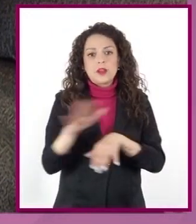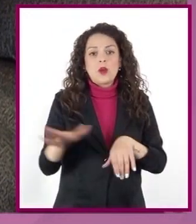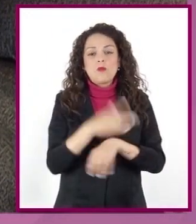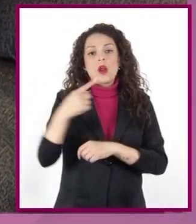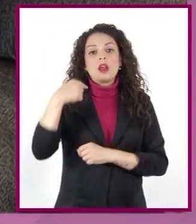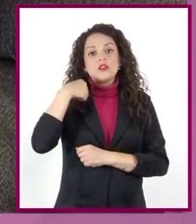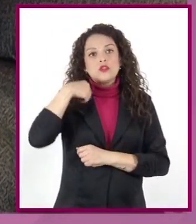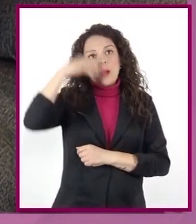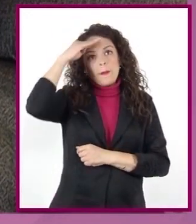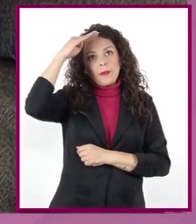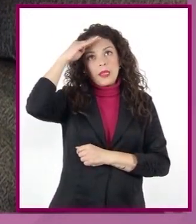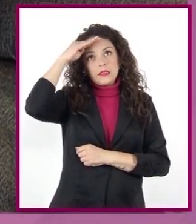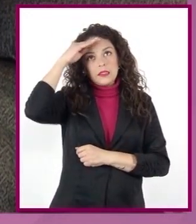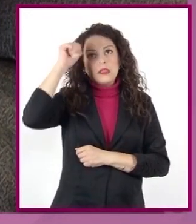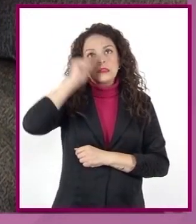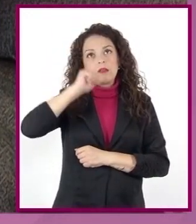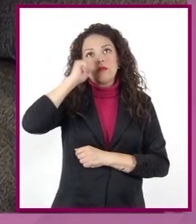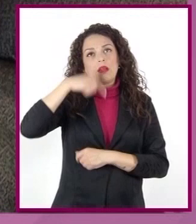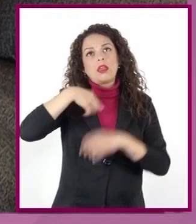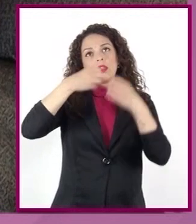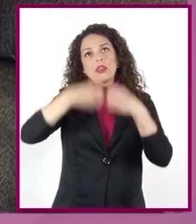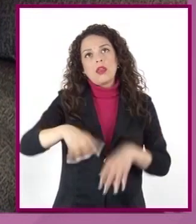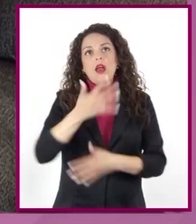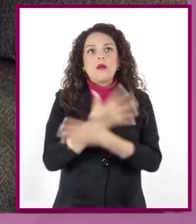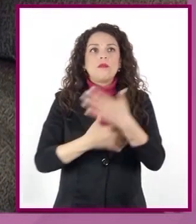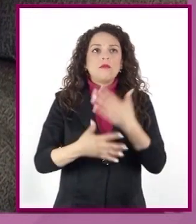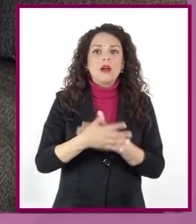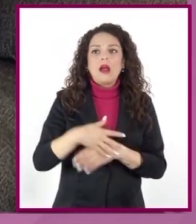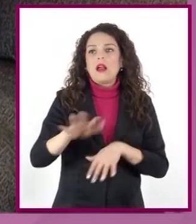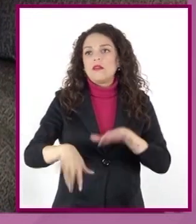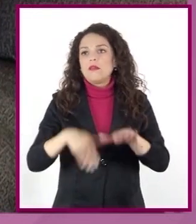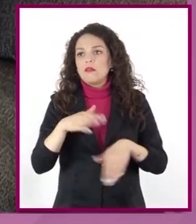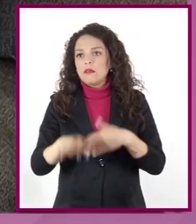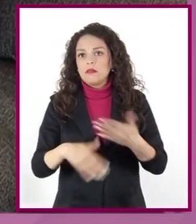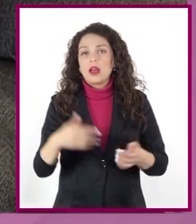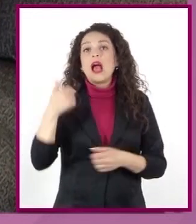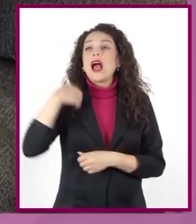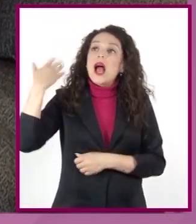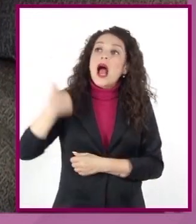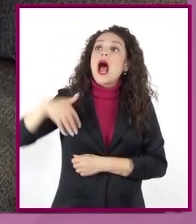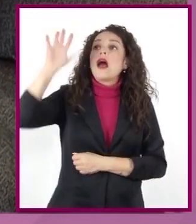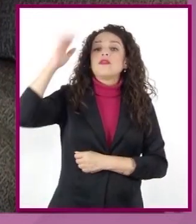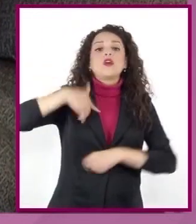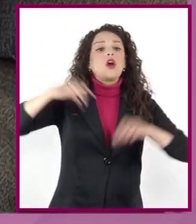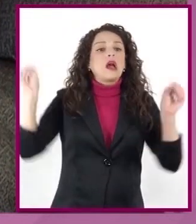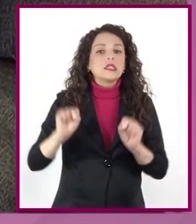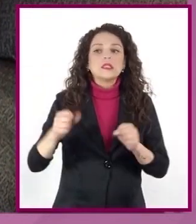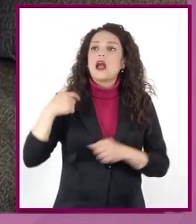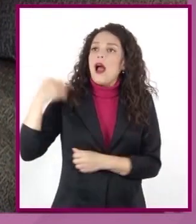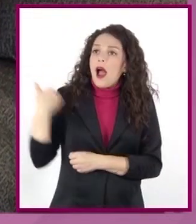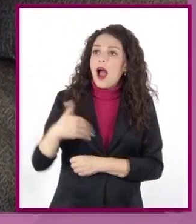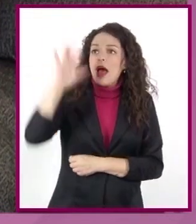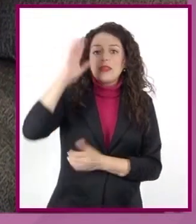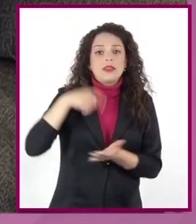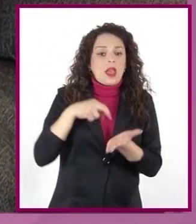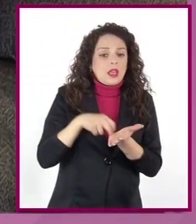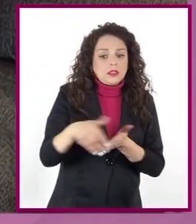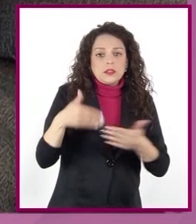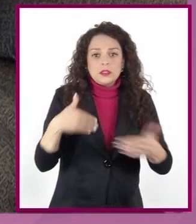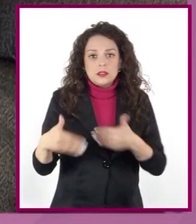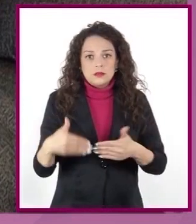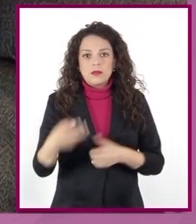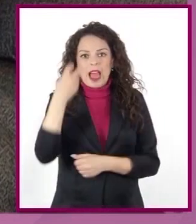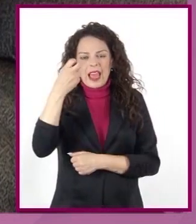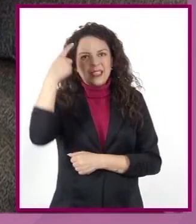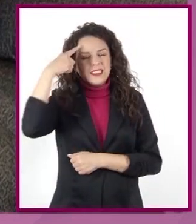perdí manos y pies, porque pensaba es que antes caminaba, es que antes corría, es que antes tenía. Entonces dejo de pensar